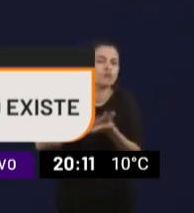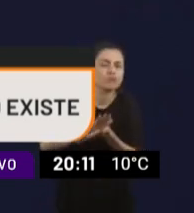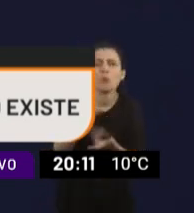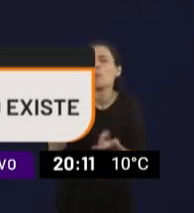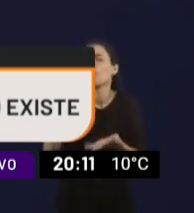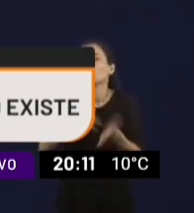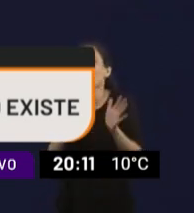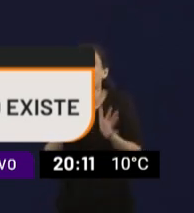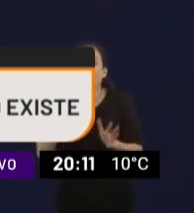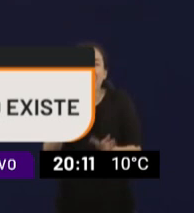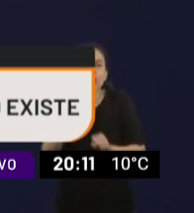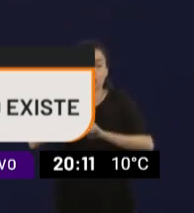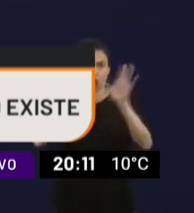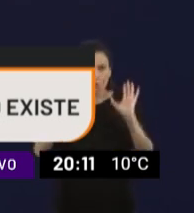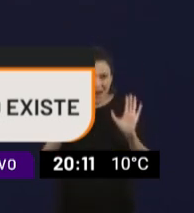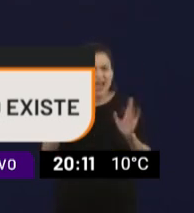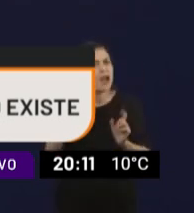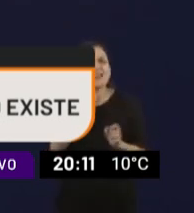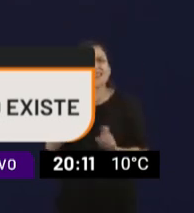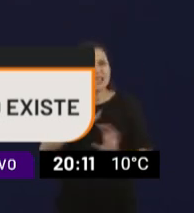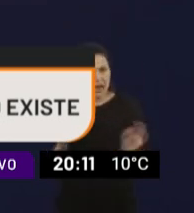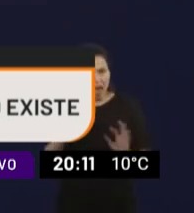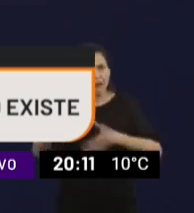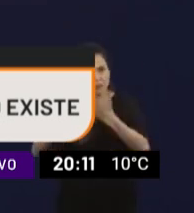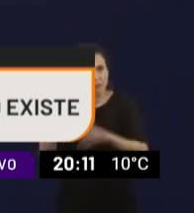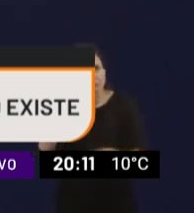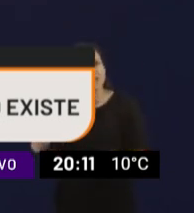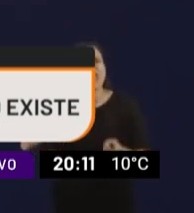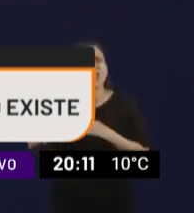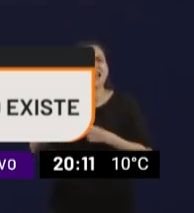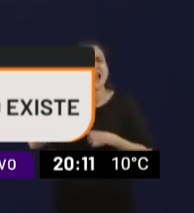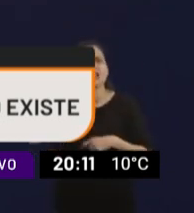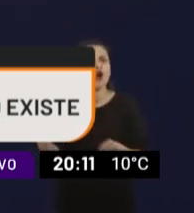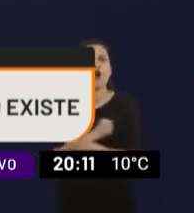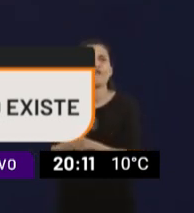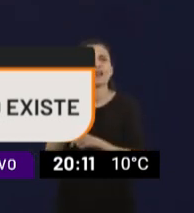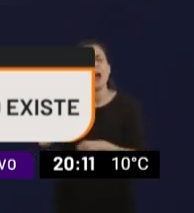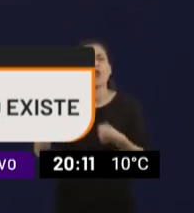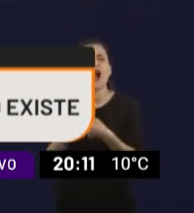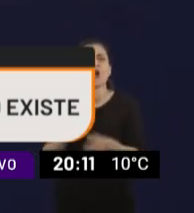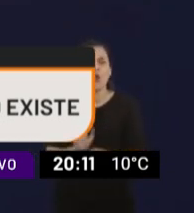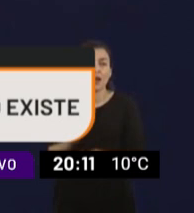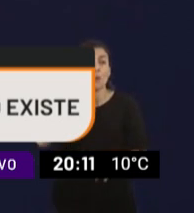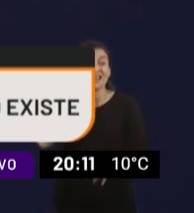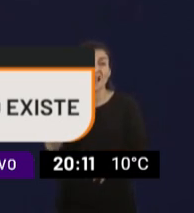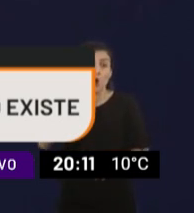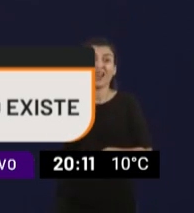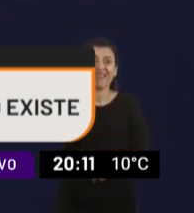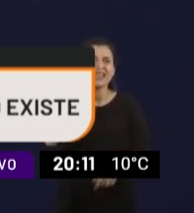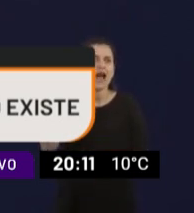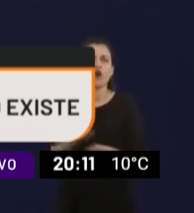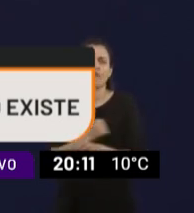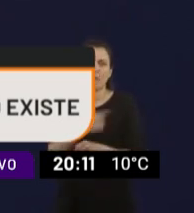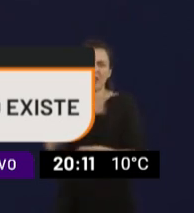ningún imprevisto se va a estar firmando se va a estar formalizando a partir del día lunes de la